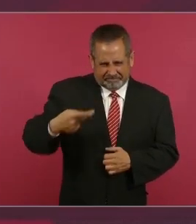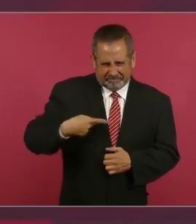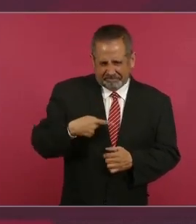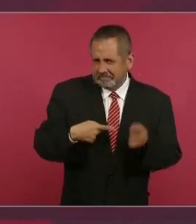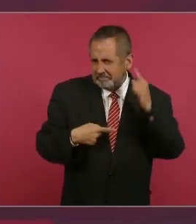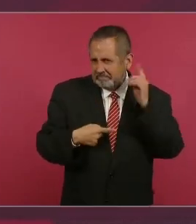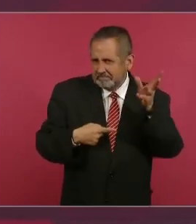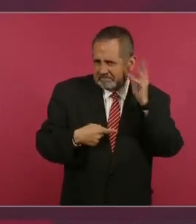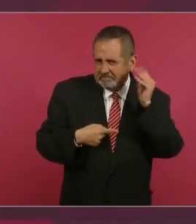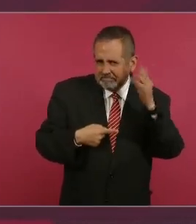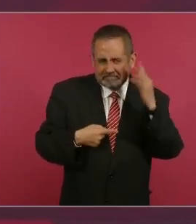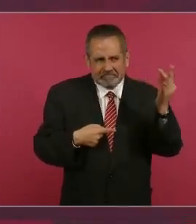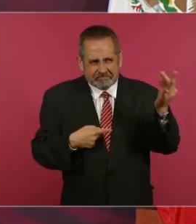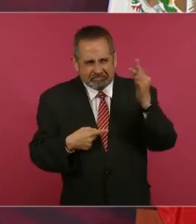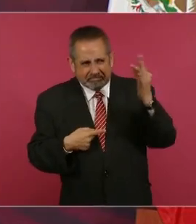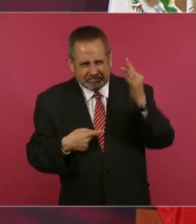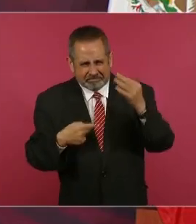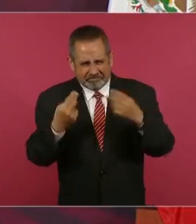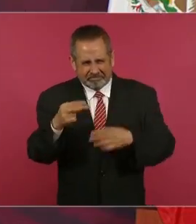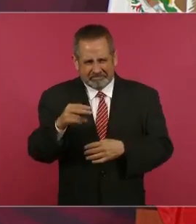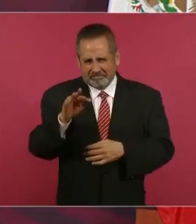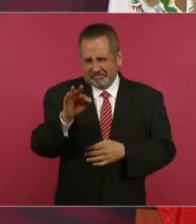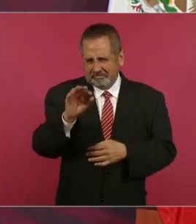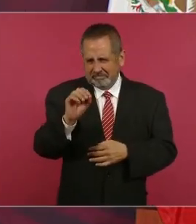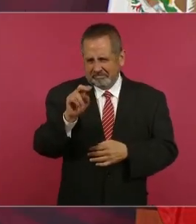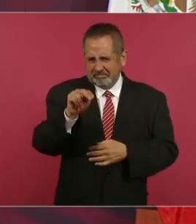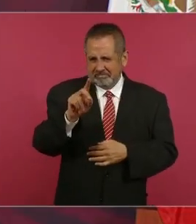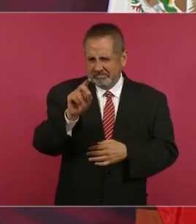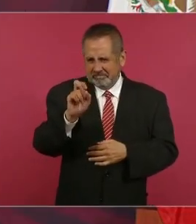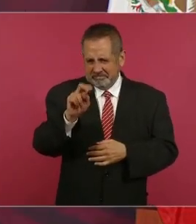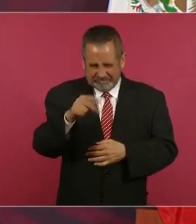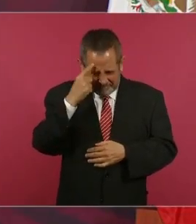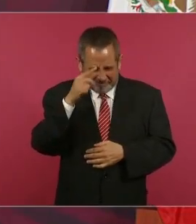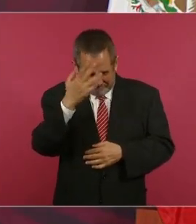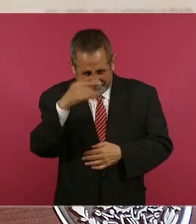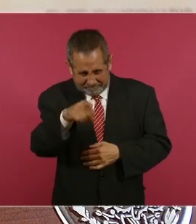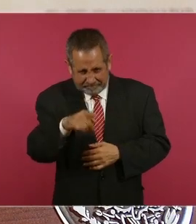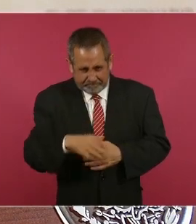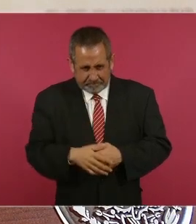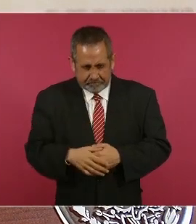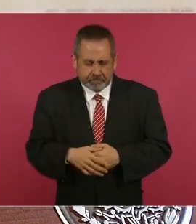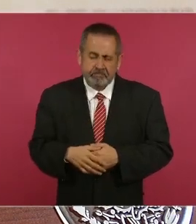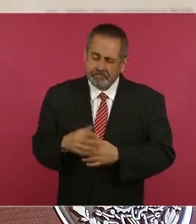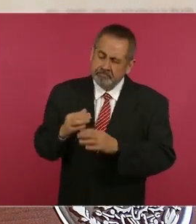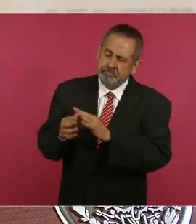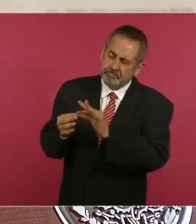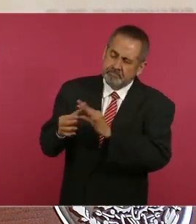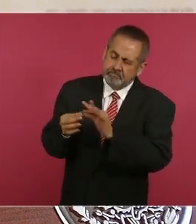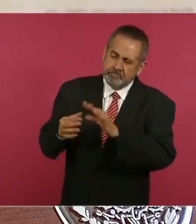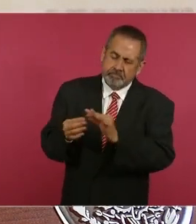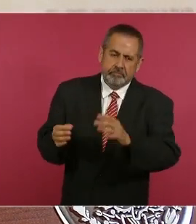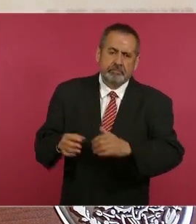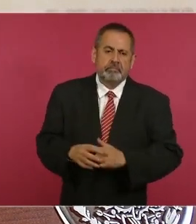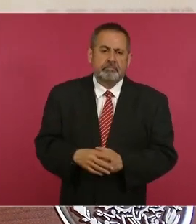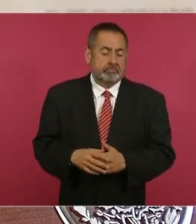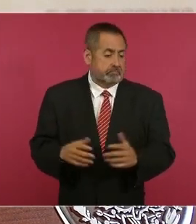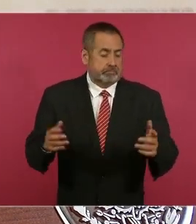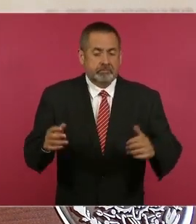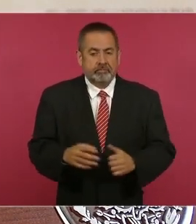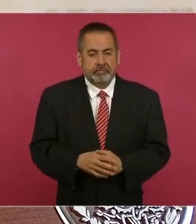Del llamado Fonden, de que ya le expliqué. Y le